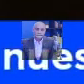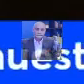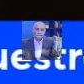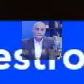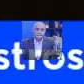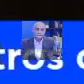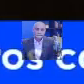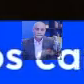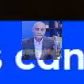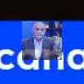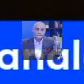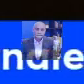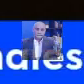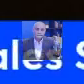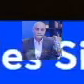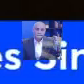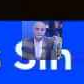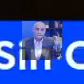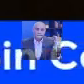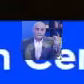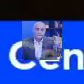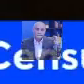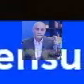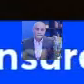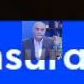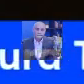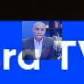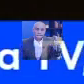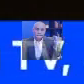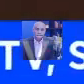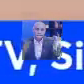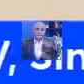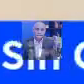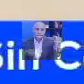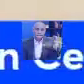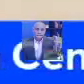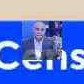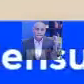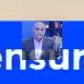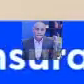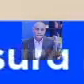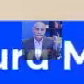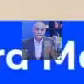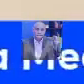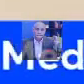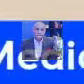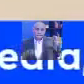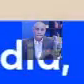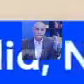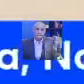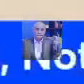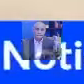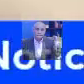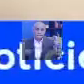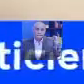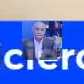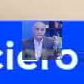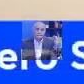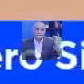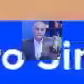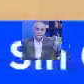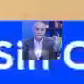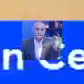una situación que genera náusea, Vicente. Norman Pearl, también escucho tus opiniones, tus comentarios acerca de esto.